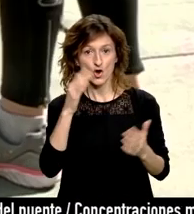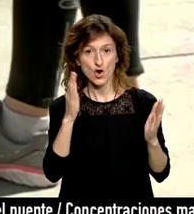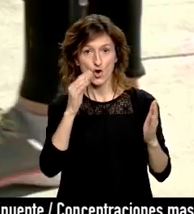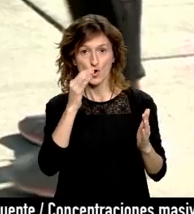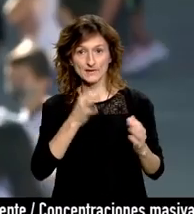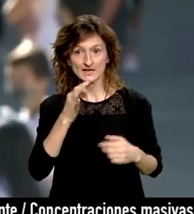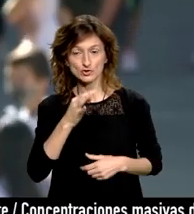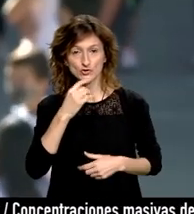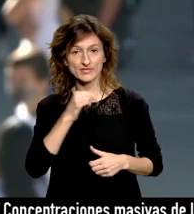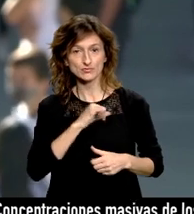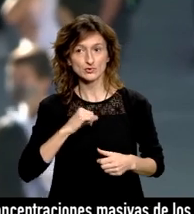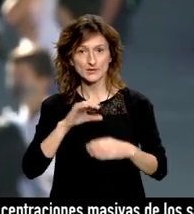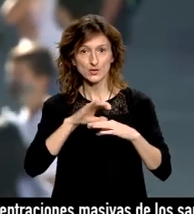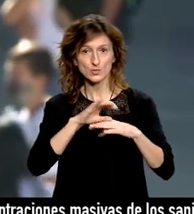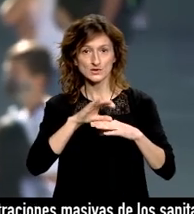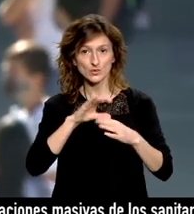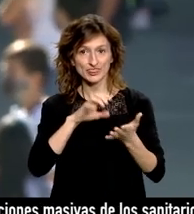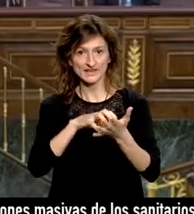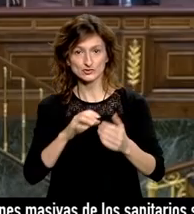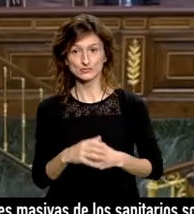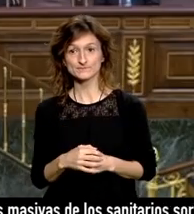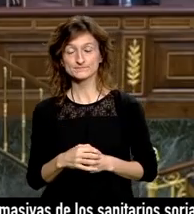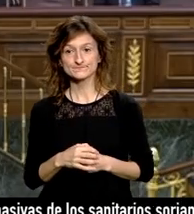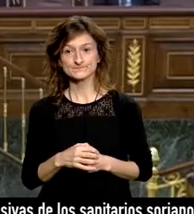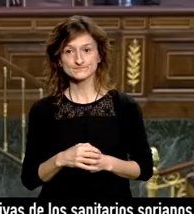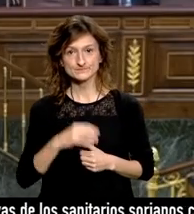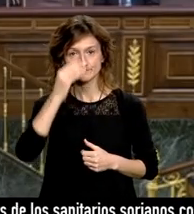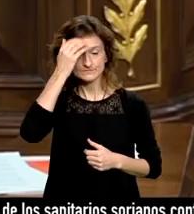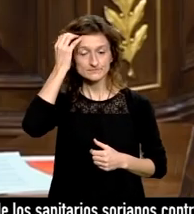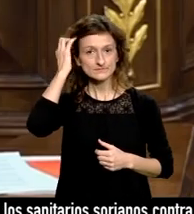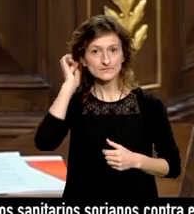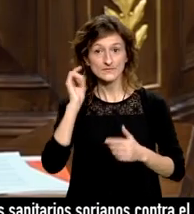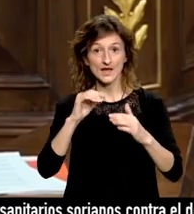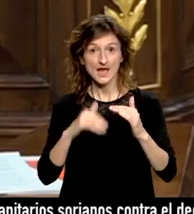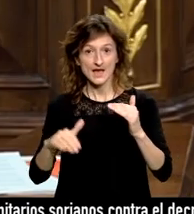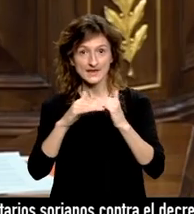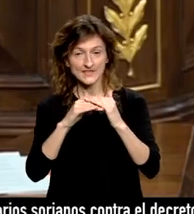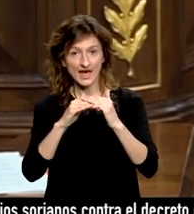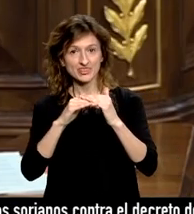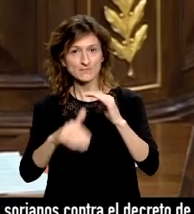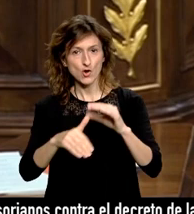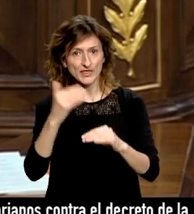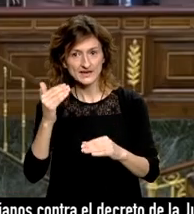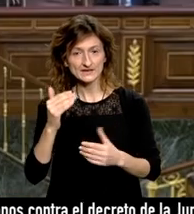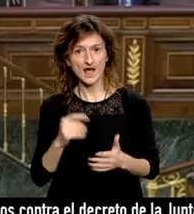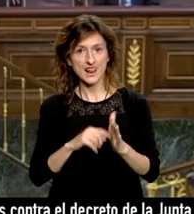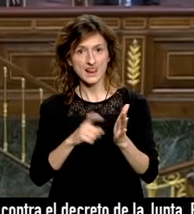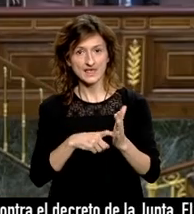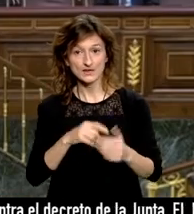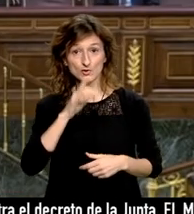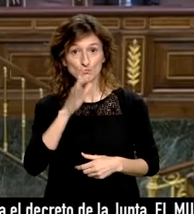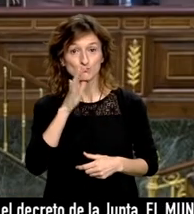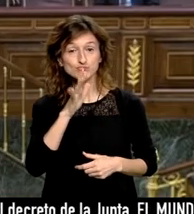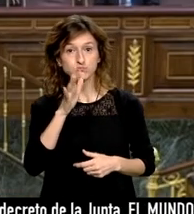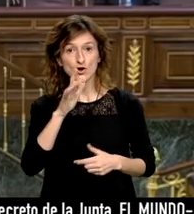más autonomía en el desarrollo del currículum a los centros. Es una ley que avanza en equidad, es una ley moderna, porque es